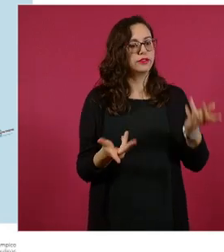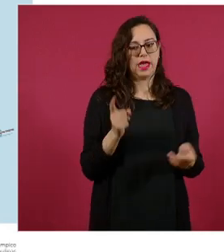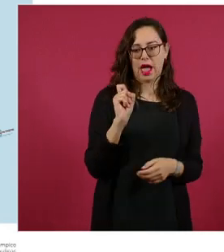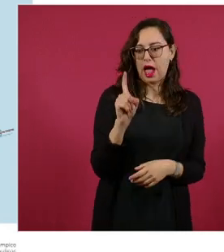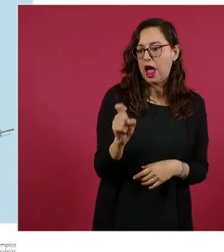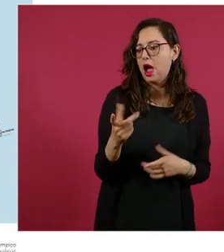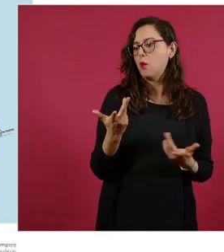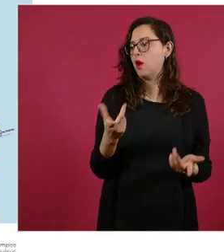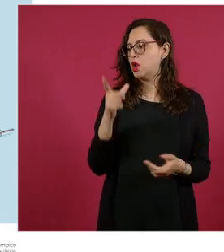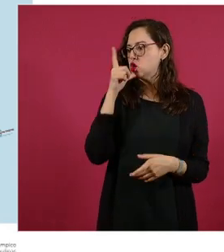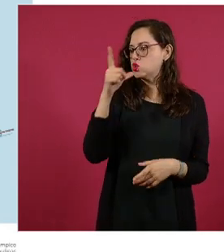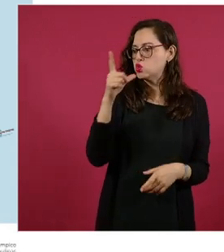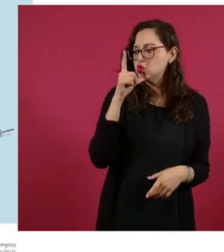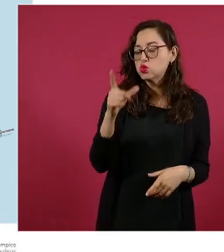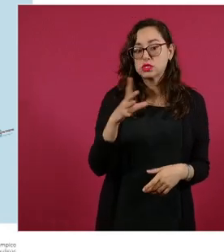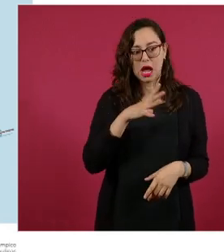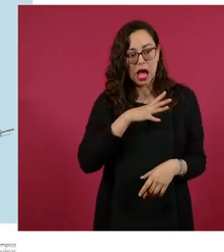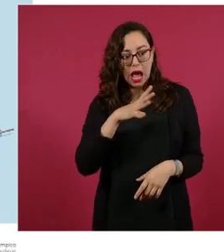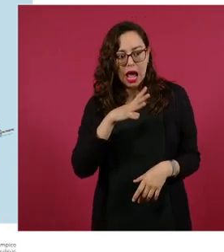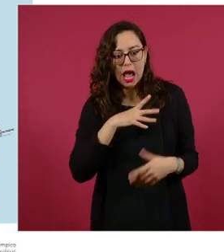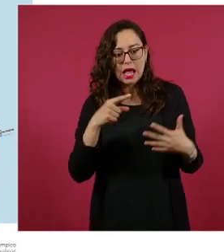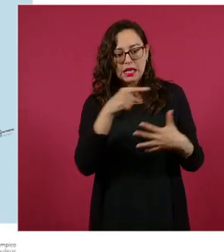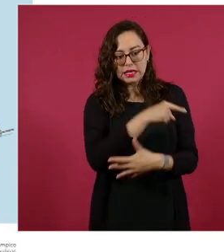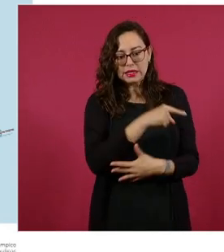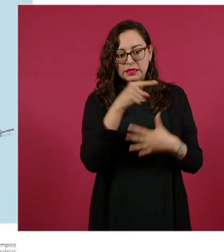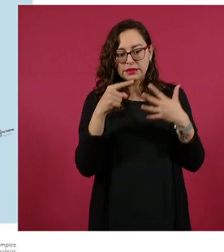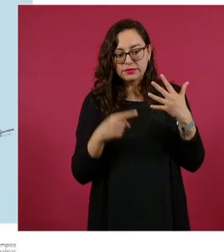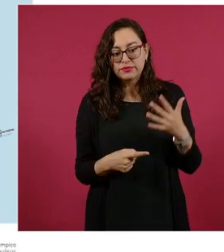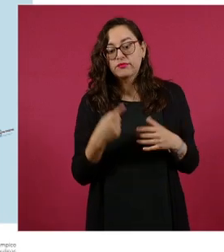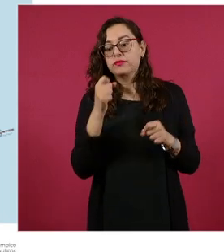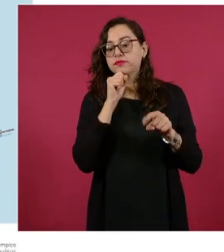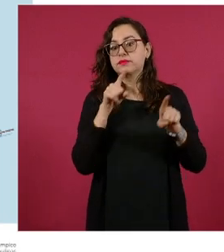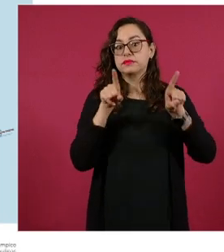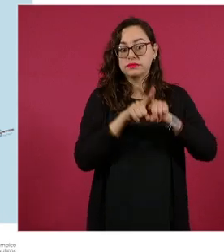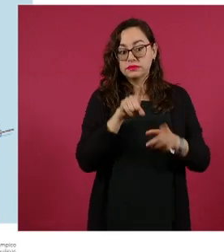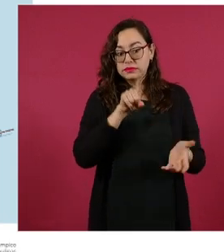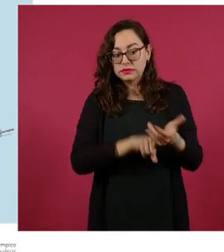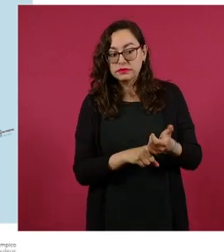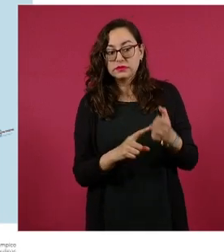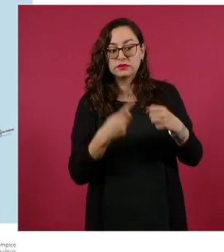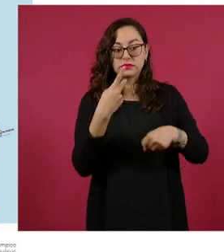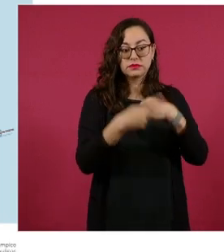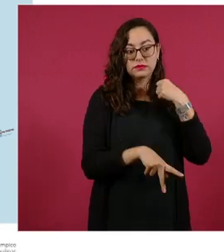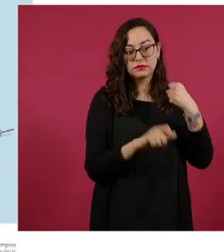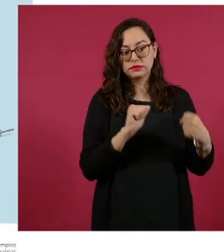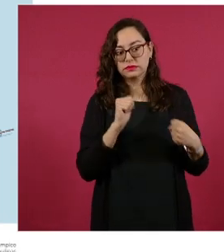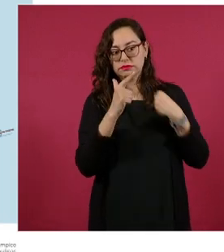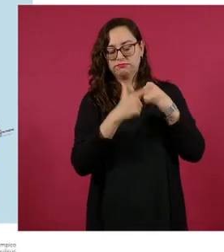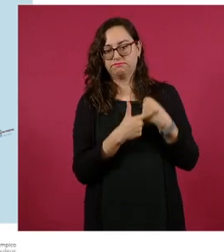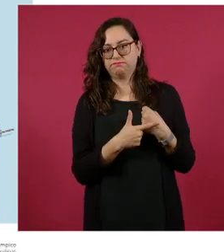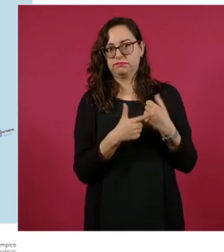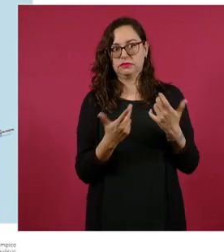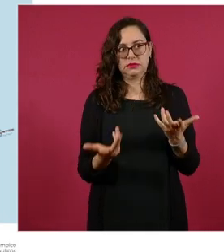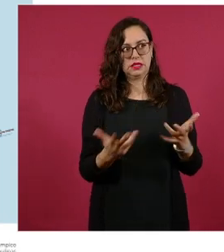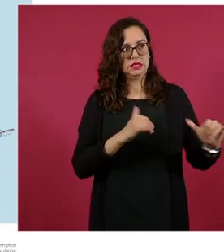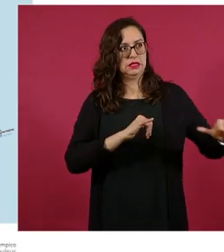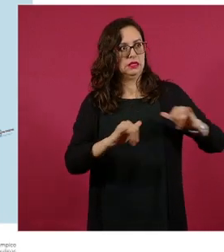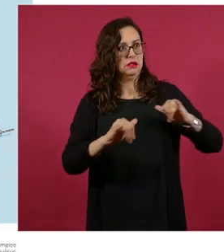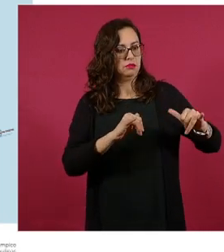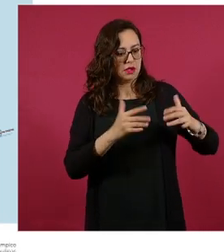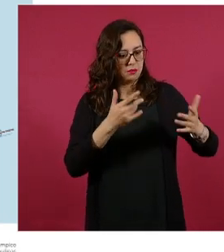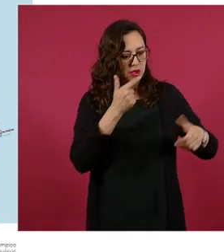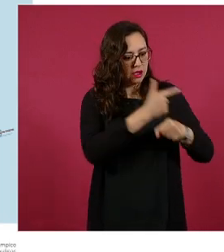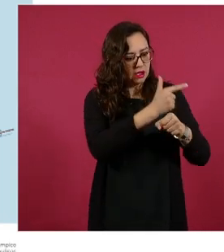Y desde luego se analiza contra el Atlas Nacional de Riesgos. Cualquier vivienda ubicada en una zona de